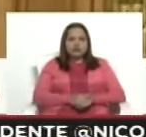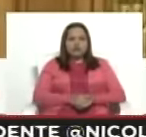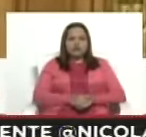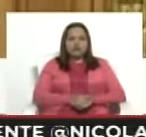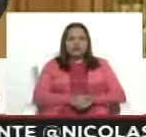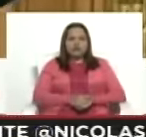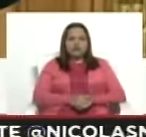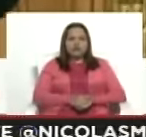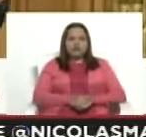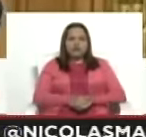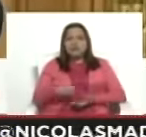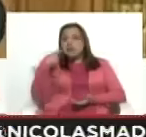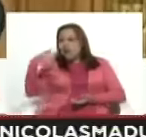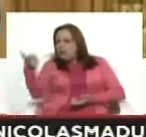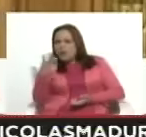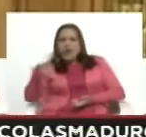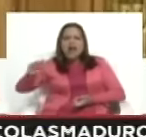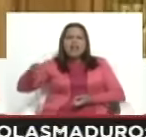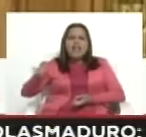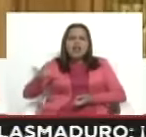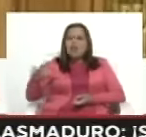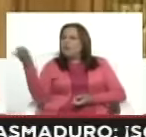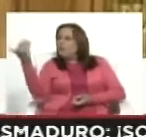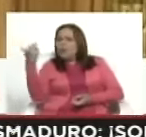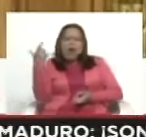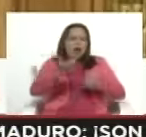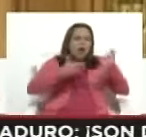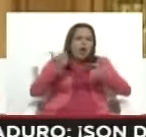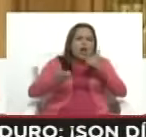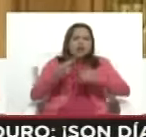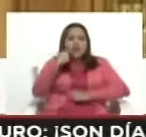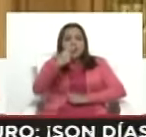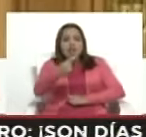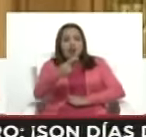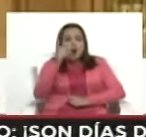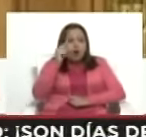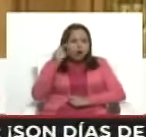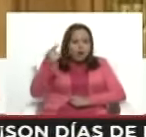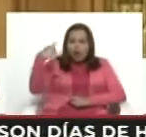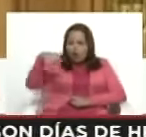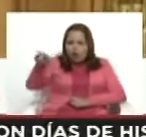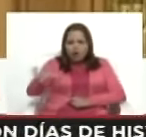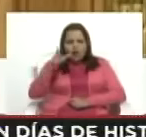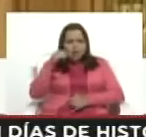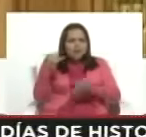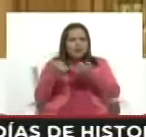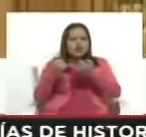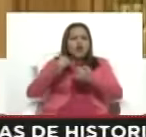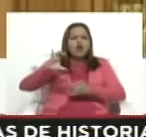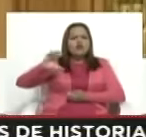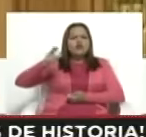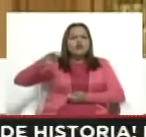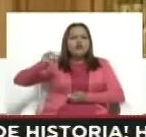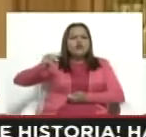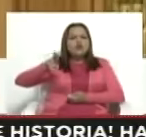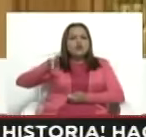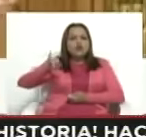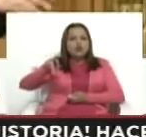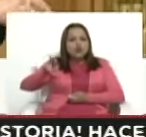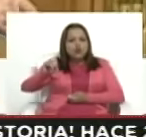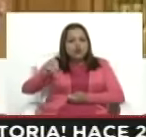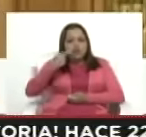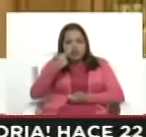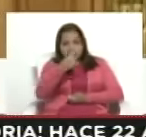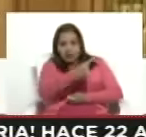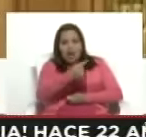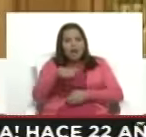No, busca las llaves, que la traiga el recorrido, que no sé qué va. Y le digo yo a Huistojor, el otro churio. Y a este le digo, perdóneme el término, que